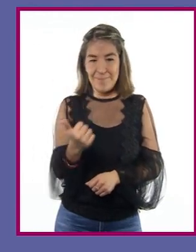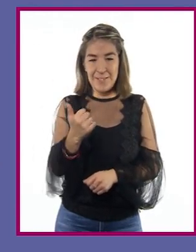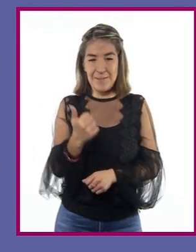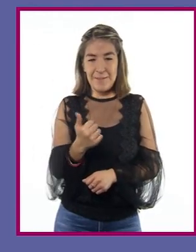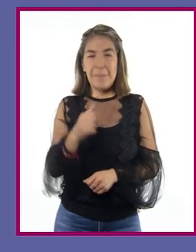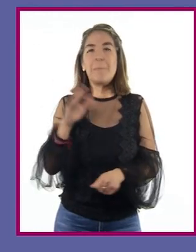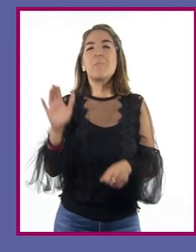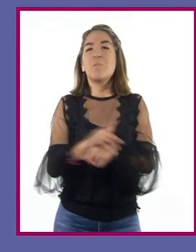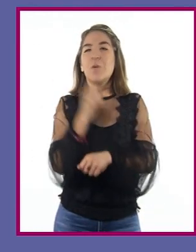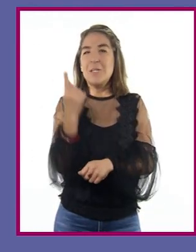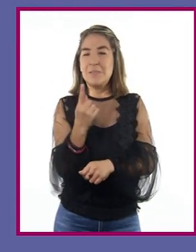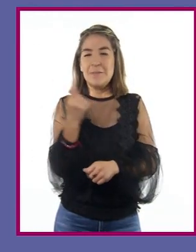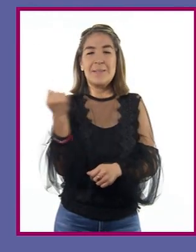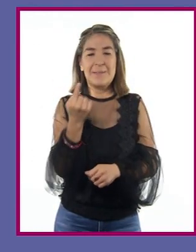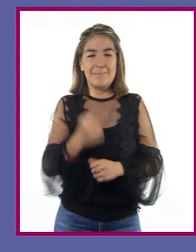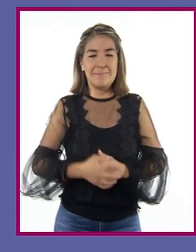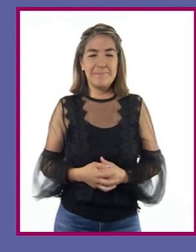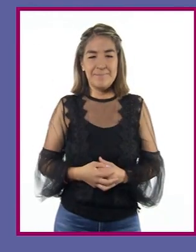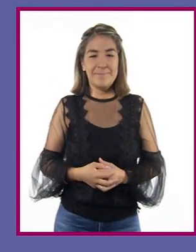manera que.